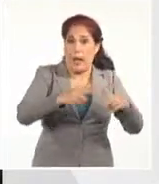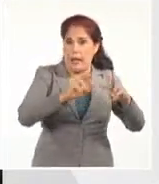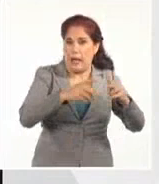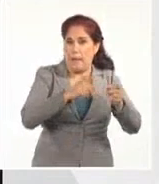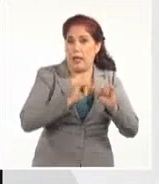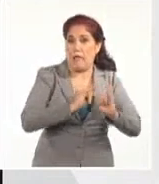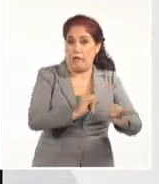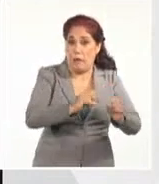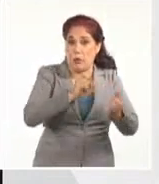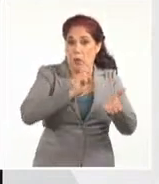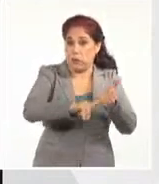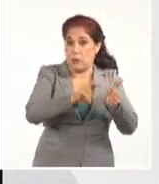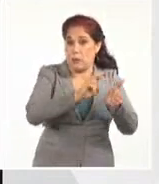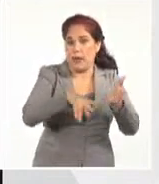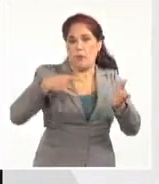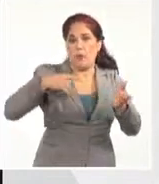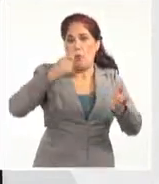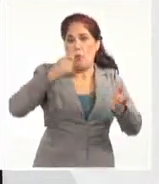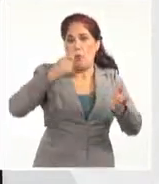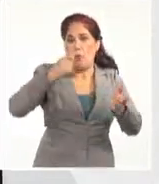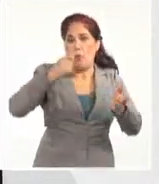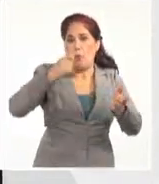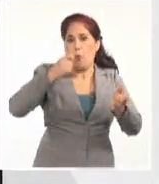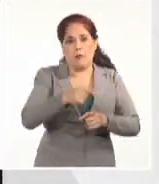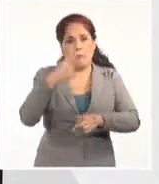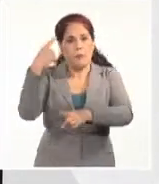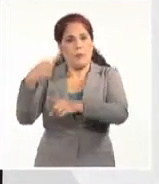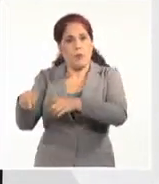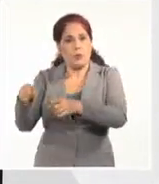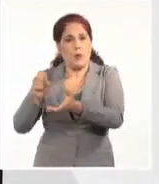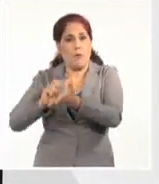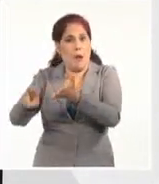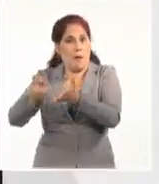se puede ver por ejemplo las cuentas que más tweets